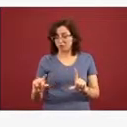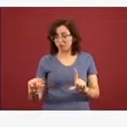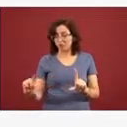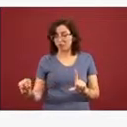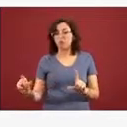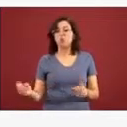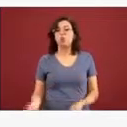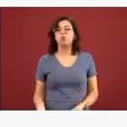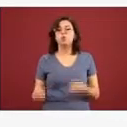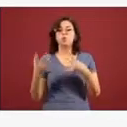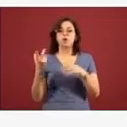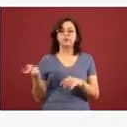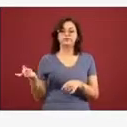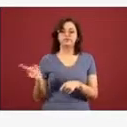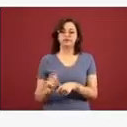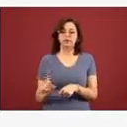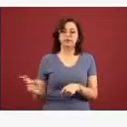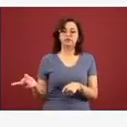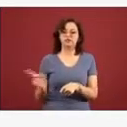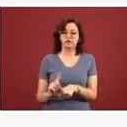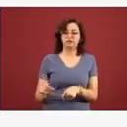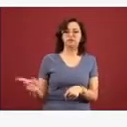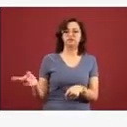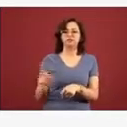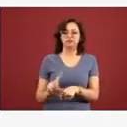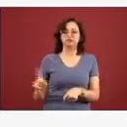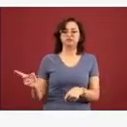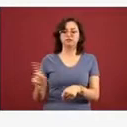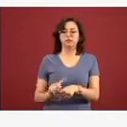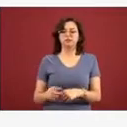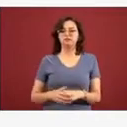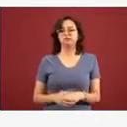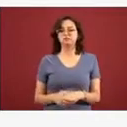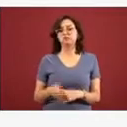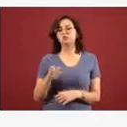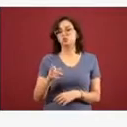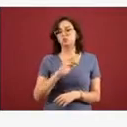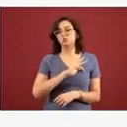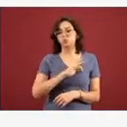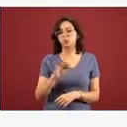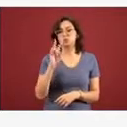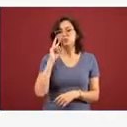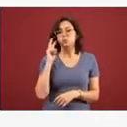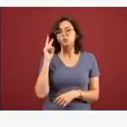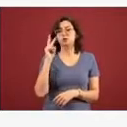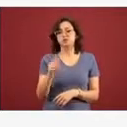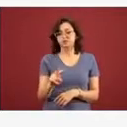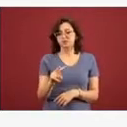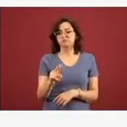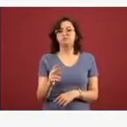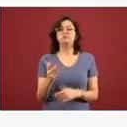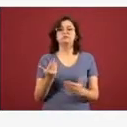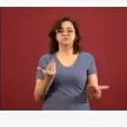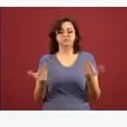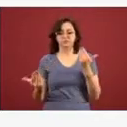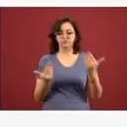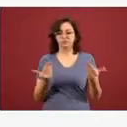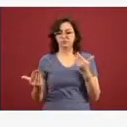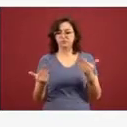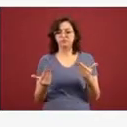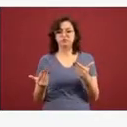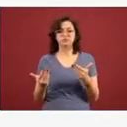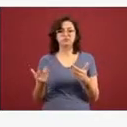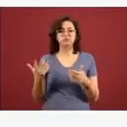la cantidad de casos que se han confirmado día por día, en donde, si ustedes pueden notar, también tenemos para prácticamente los